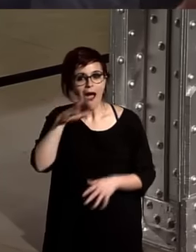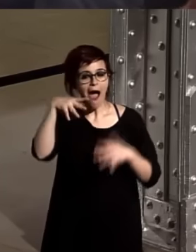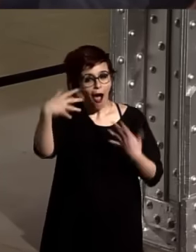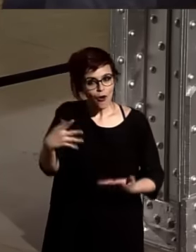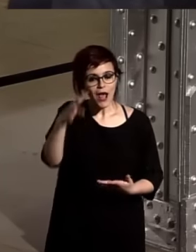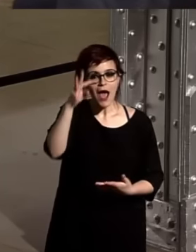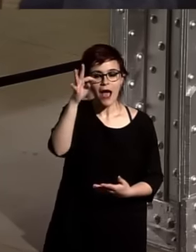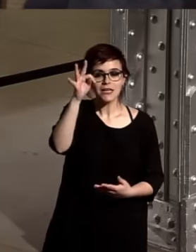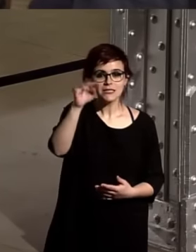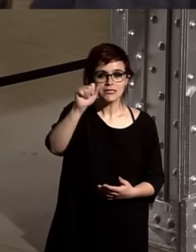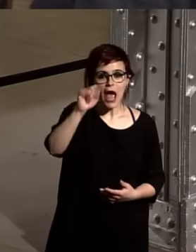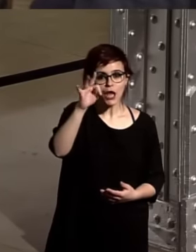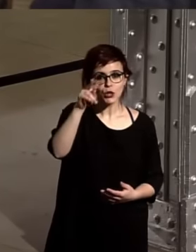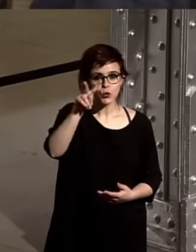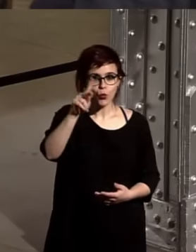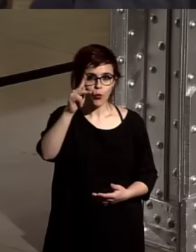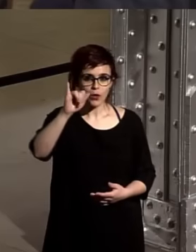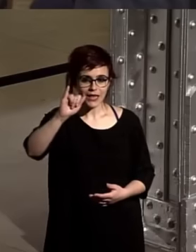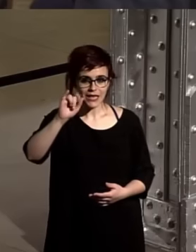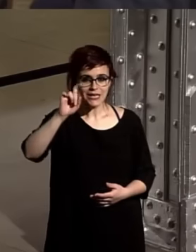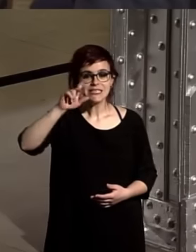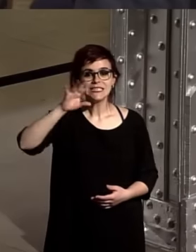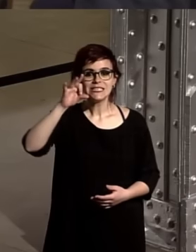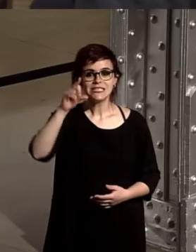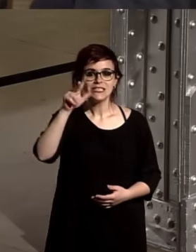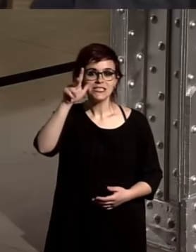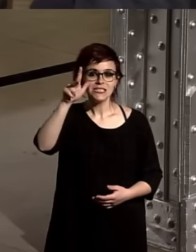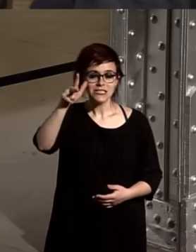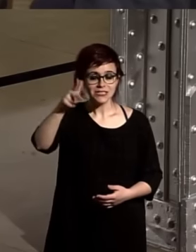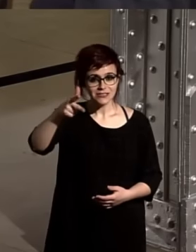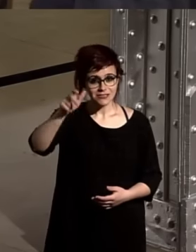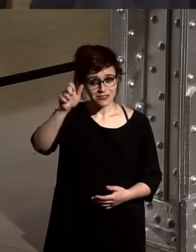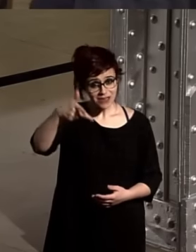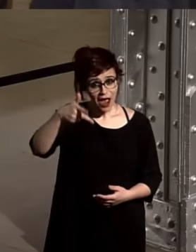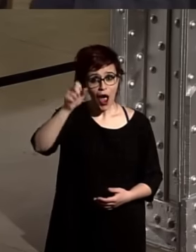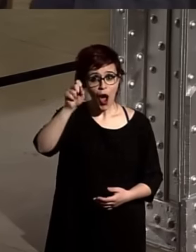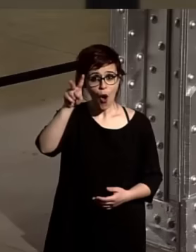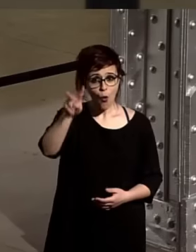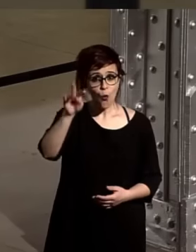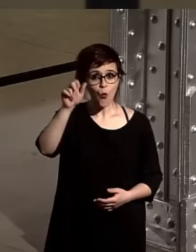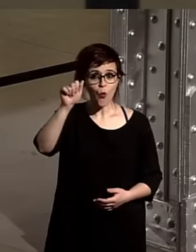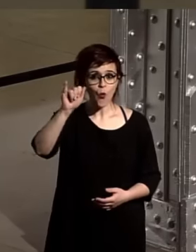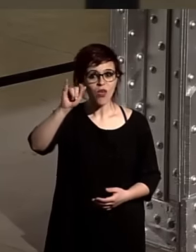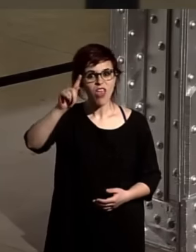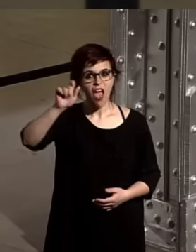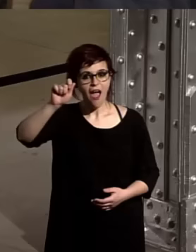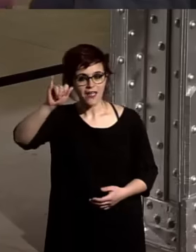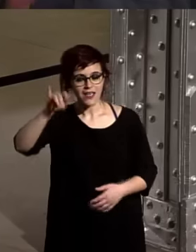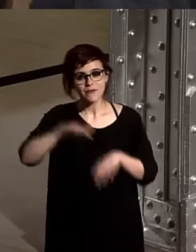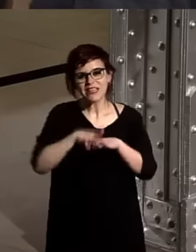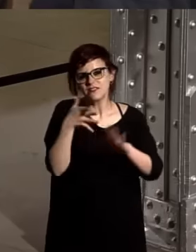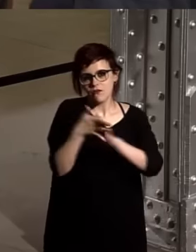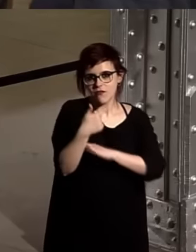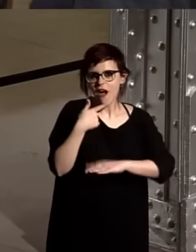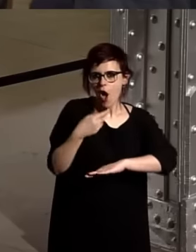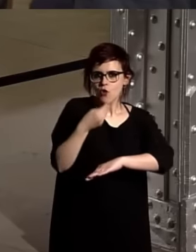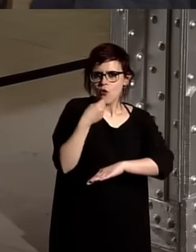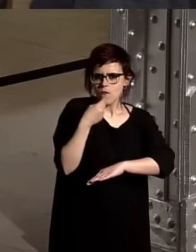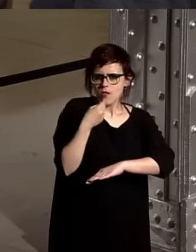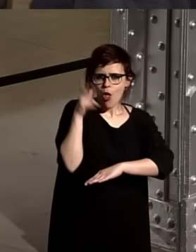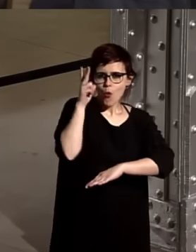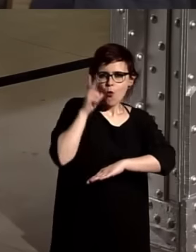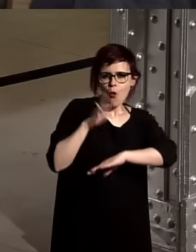sagui katuki sagui quiere decir carne de gato manjar de ratón y Bueno pues la verdad es que desde